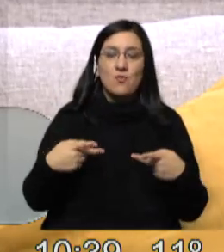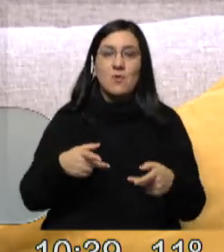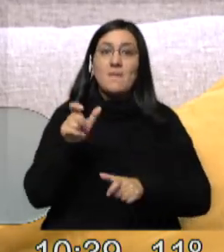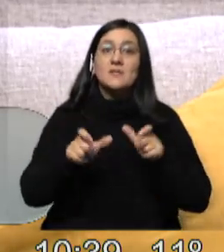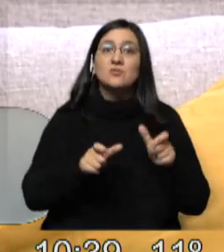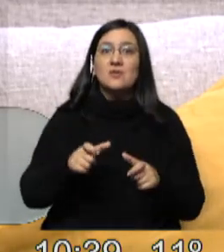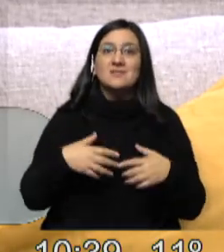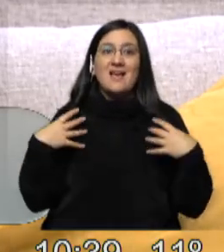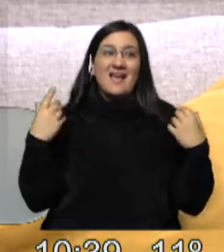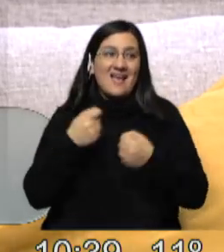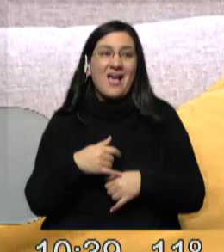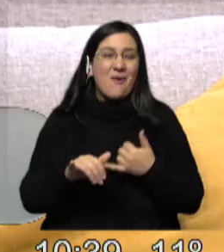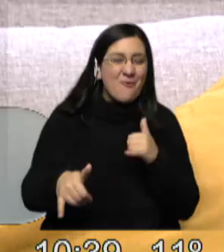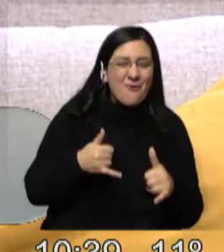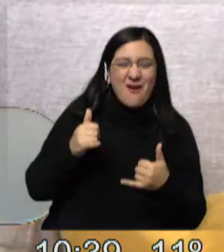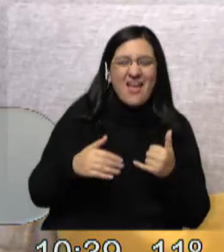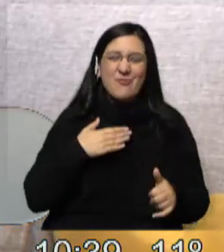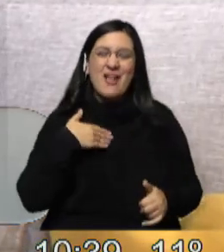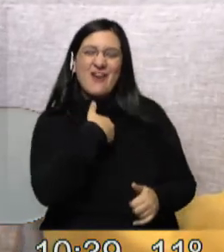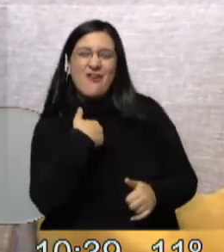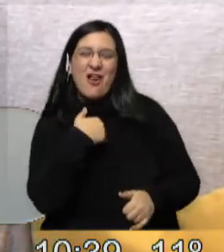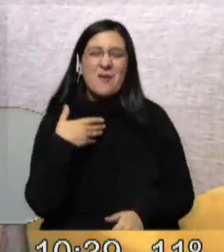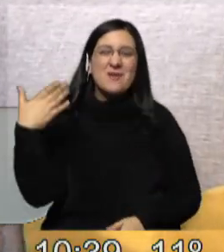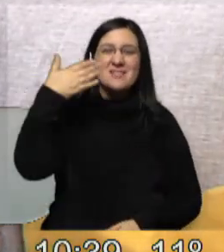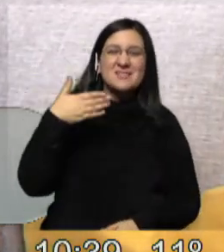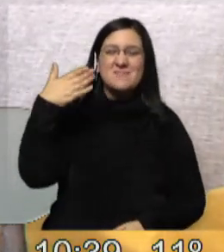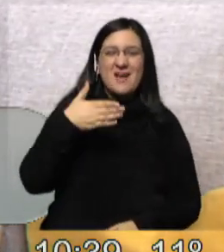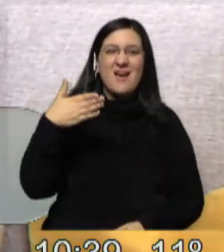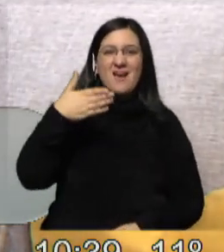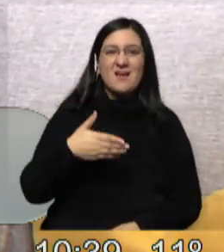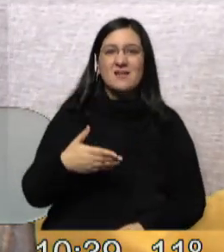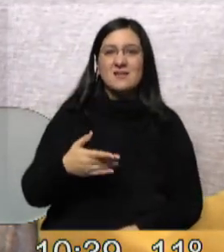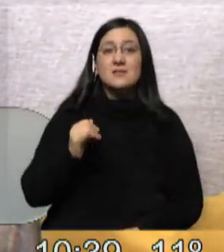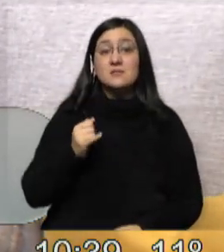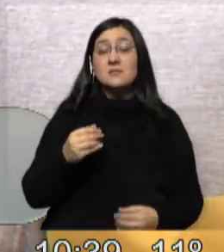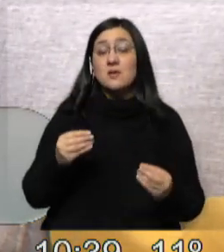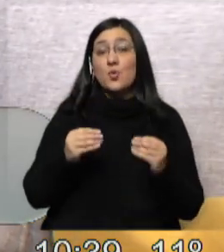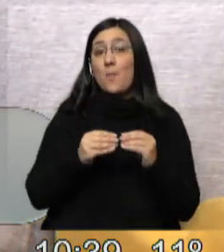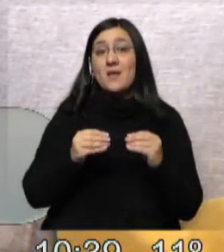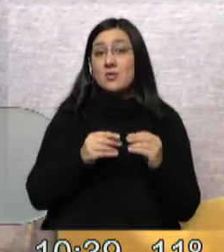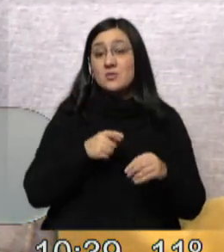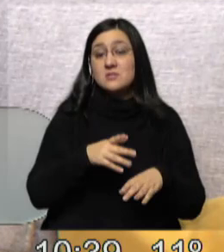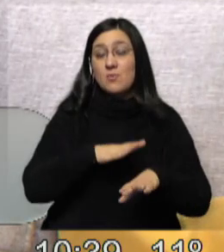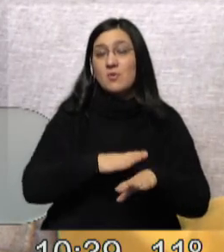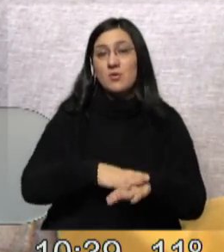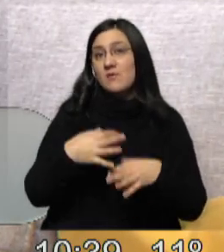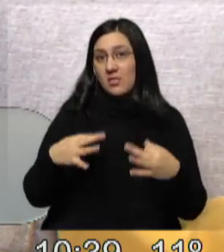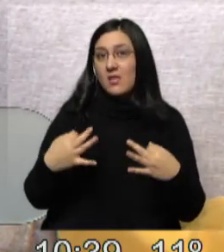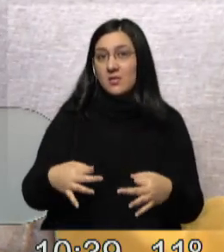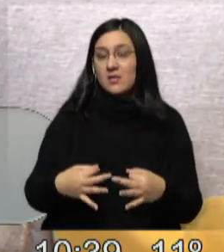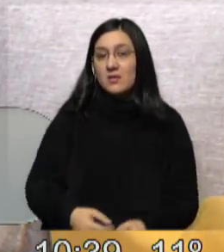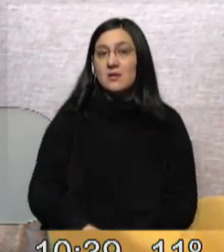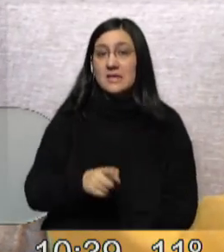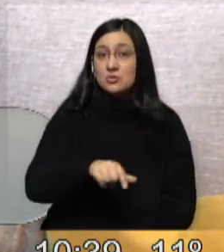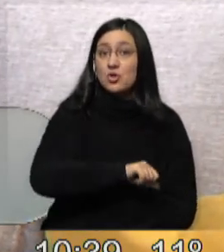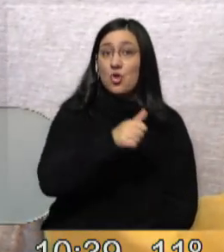a disfrazarse, a jugar un poco, a hacer reír al otro. Sí, que ser compañero en ese momento, sí, tal cual, sí, eso se